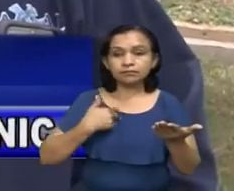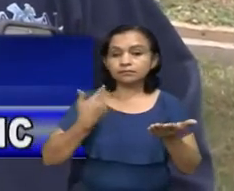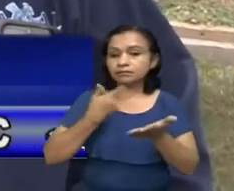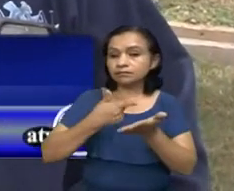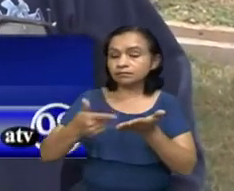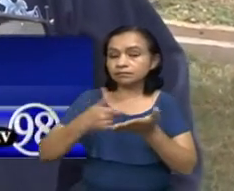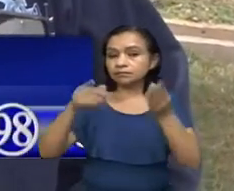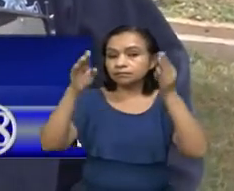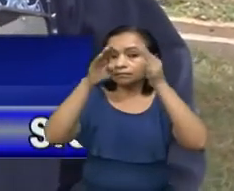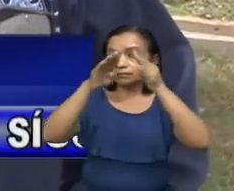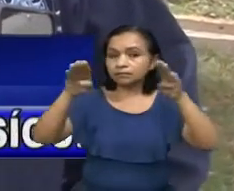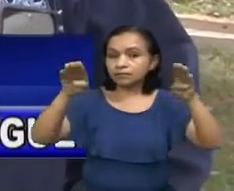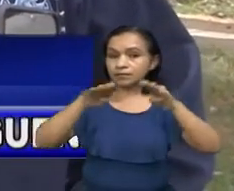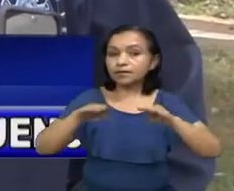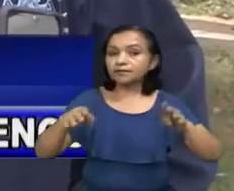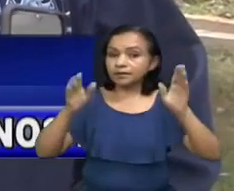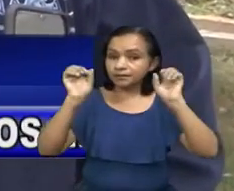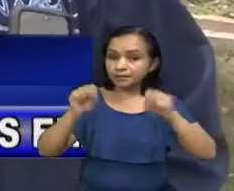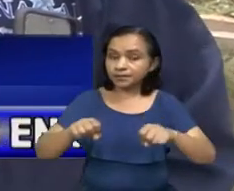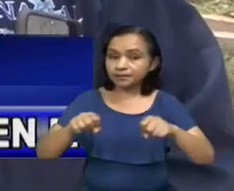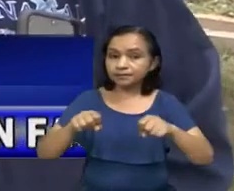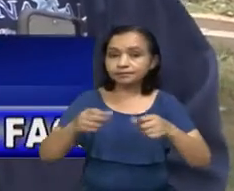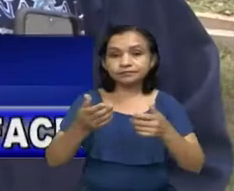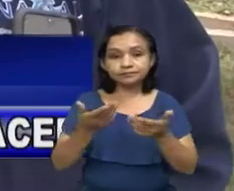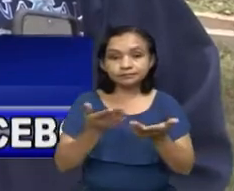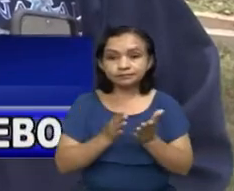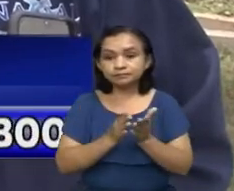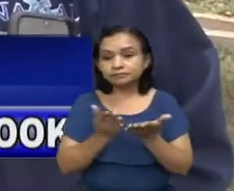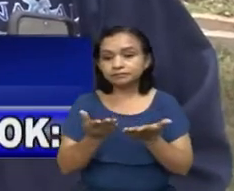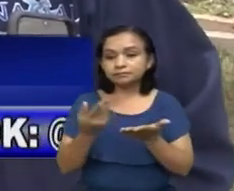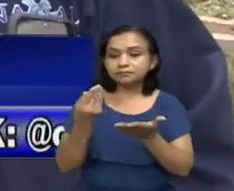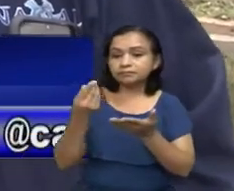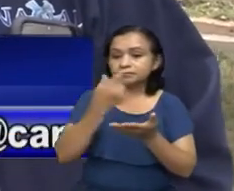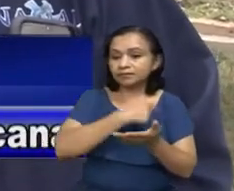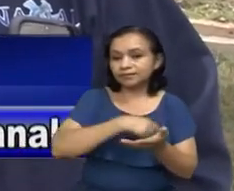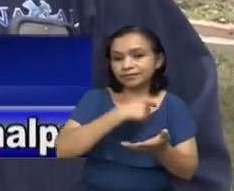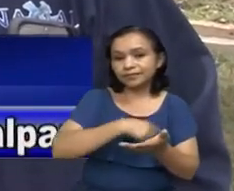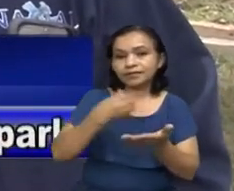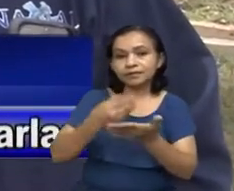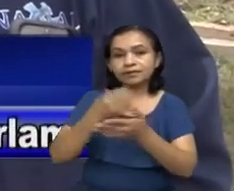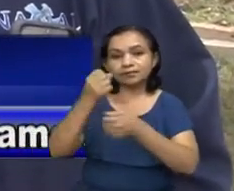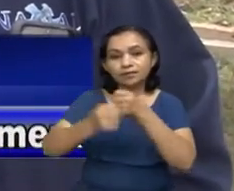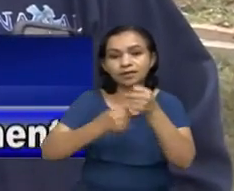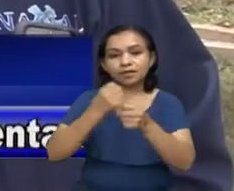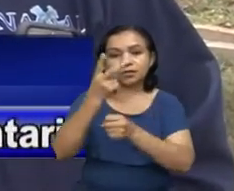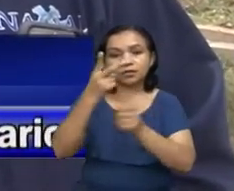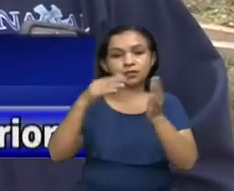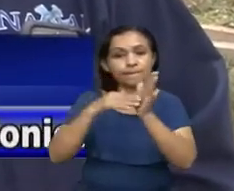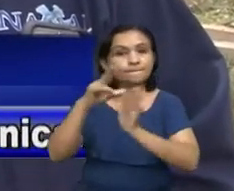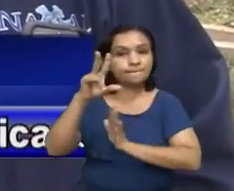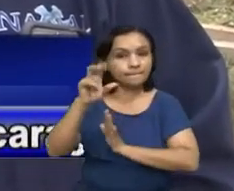pues, navideños y prepararnos, pues, para comprar los útiles escolares para el próximo año con nuestros hijos.